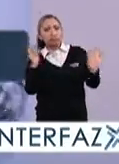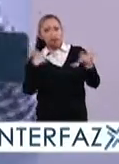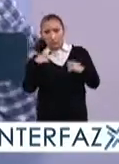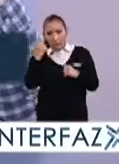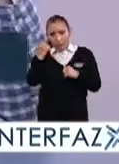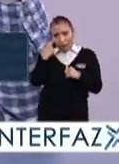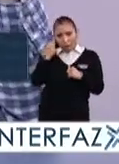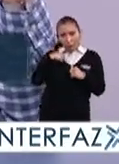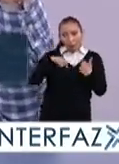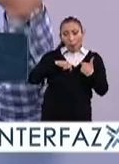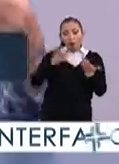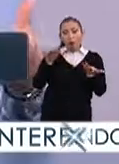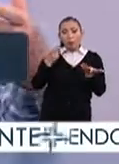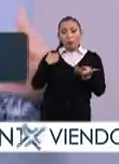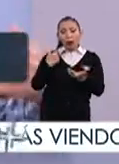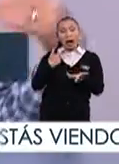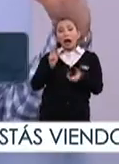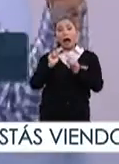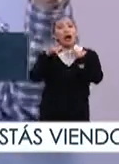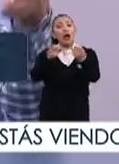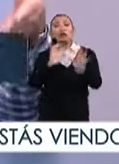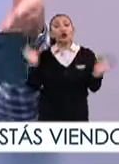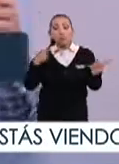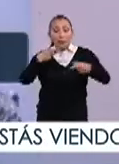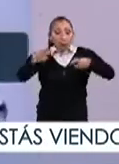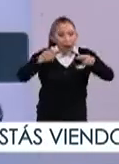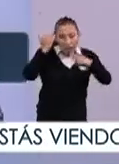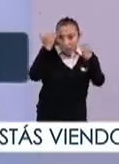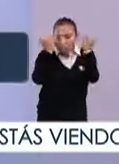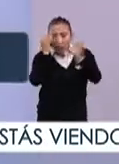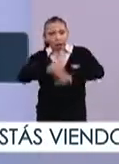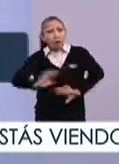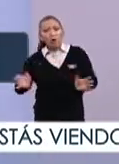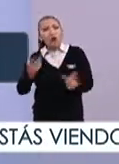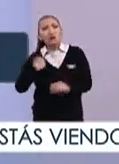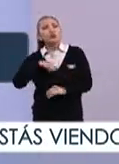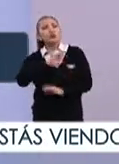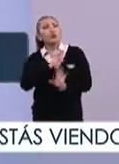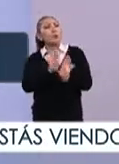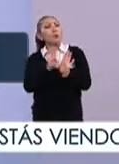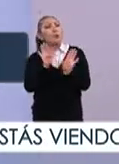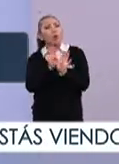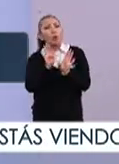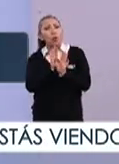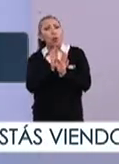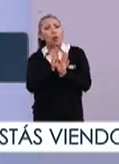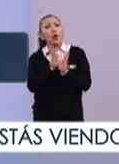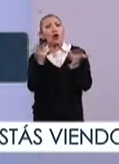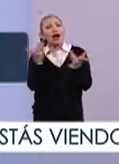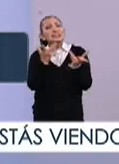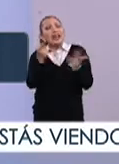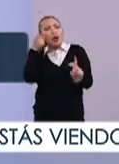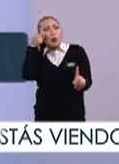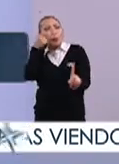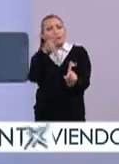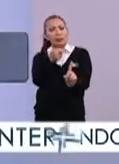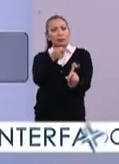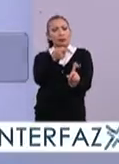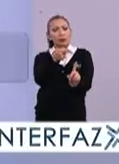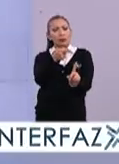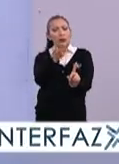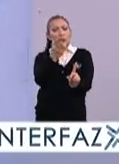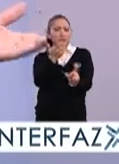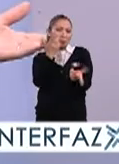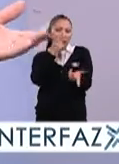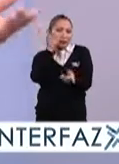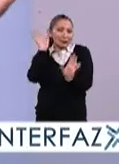mismos estamos comisionando, estamos planeándolo. O sea, la manera muchas veces de lograr un objetivo,